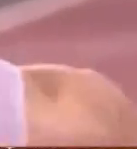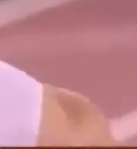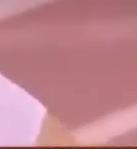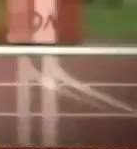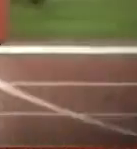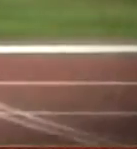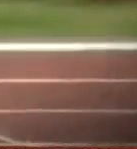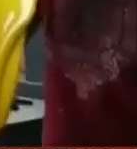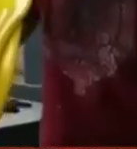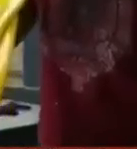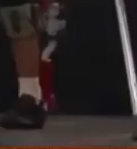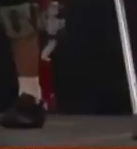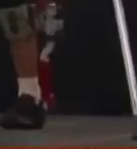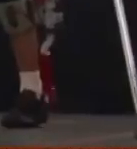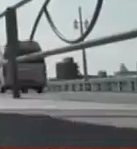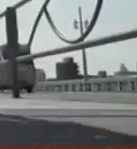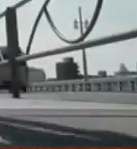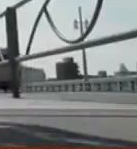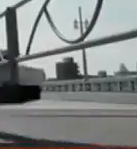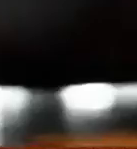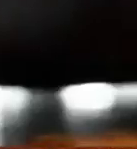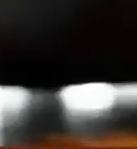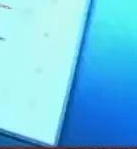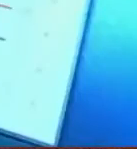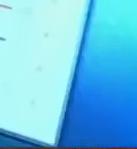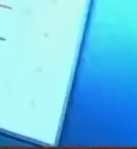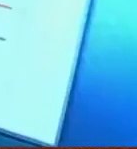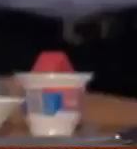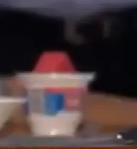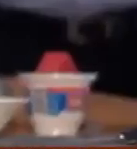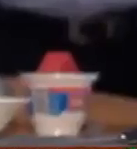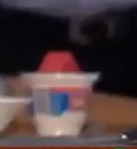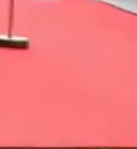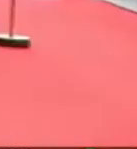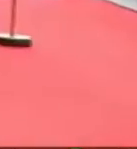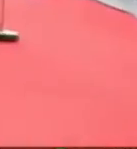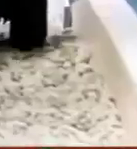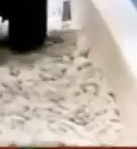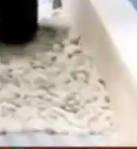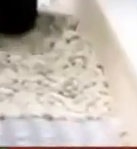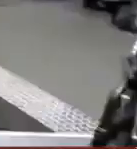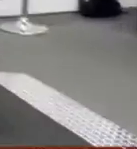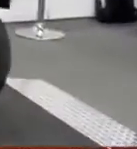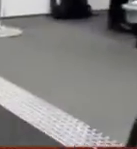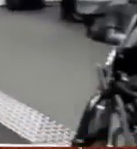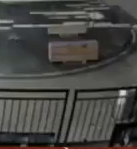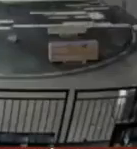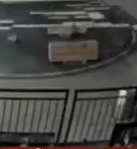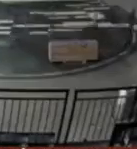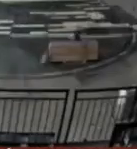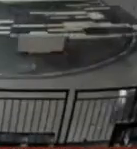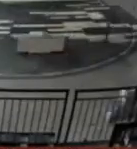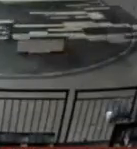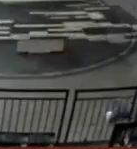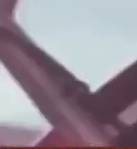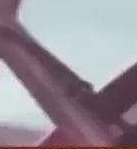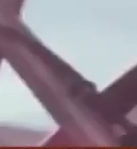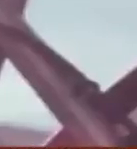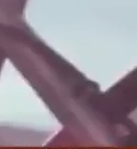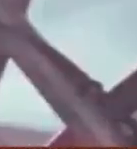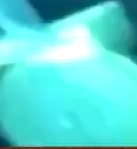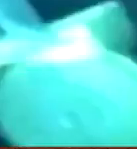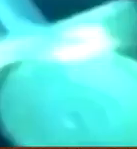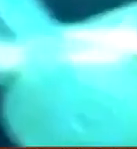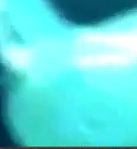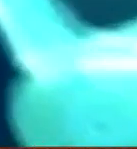Arena en Kloten, Suiza, pero también podrá verse, por supuesto, gracias a una transmisión en vivo y a través de streaming por internet gracias